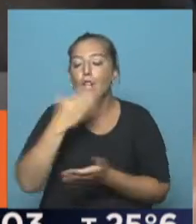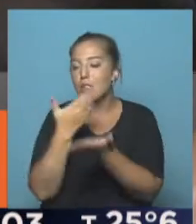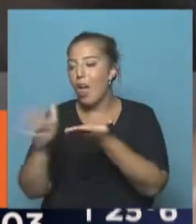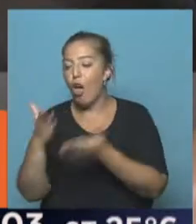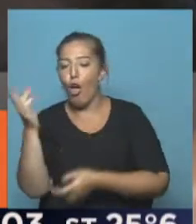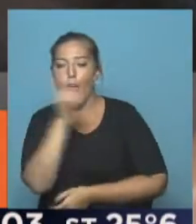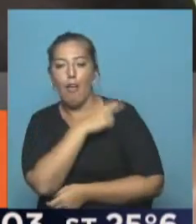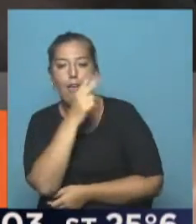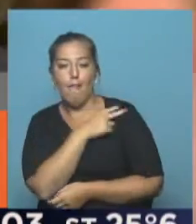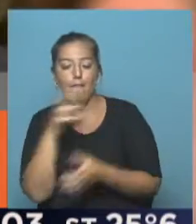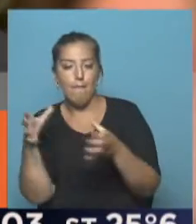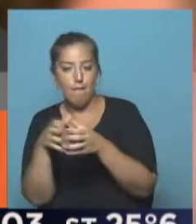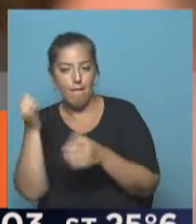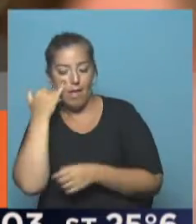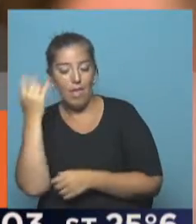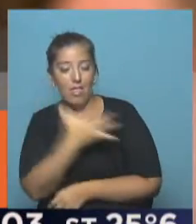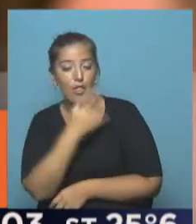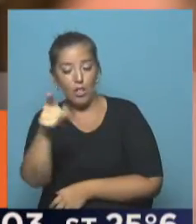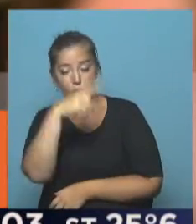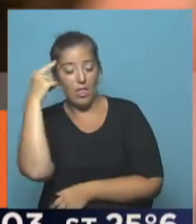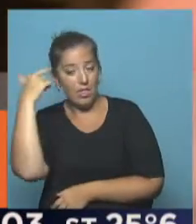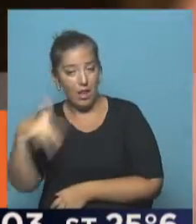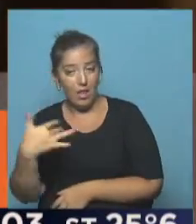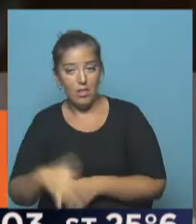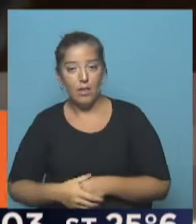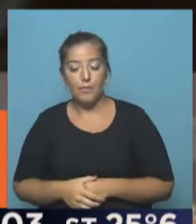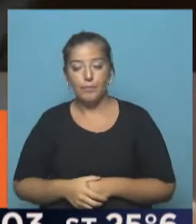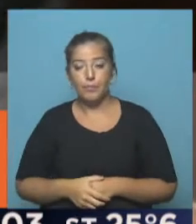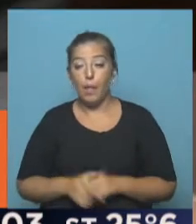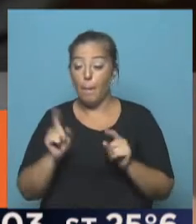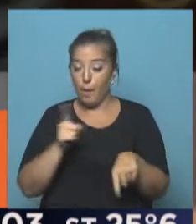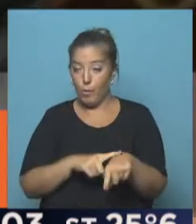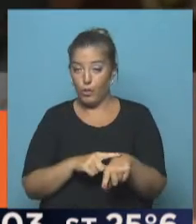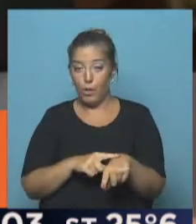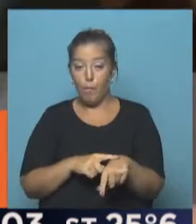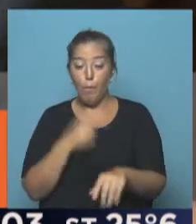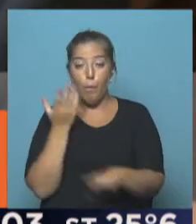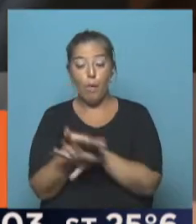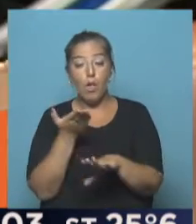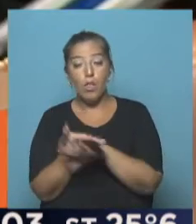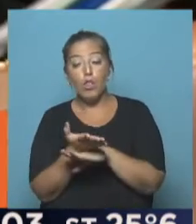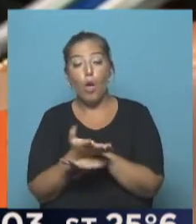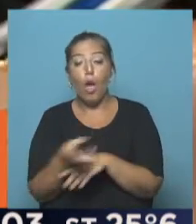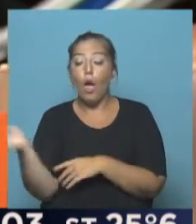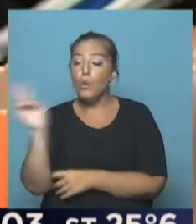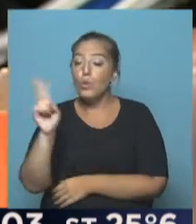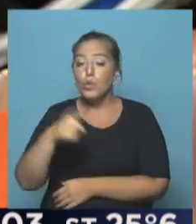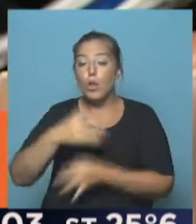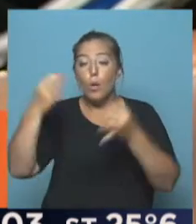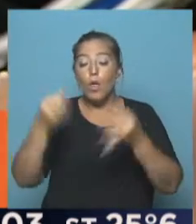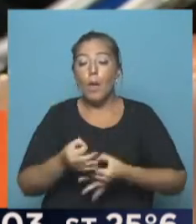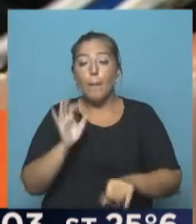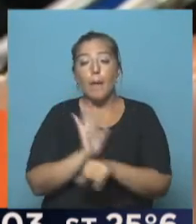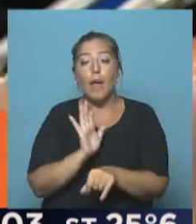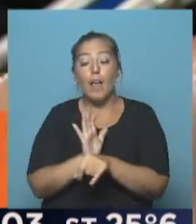del Estado Mayor Conjunto y el director nacional de inteligencia. Al mismo tiempo, solicitó la máxima autorización de seguridad para que su